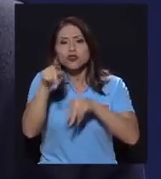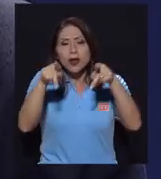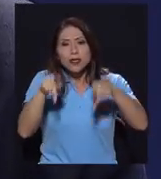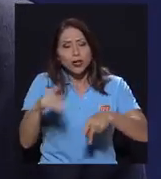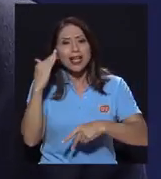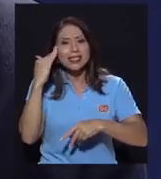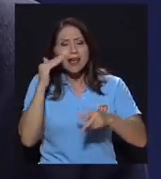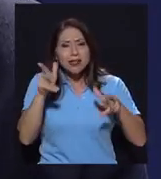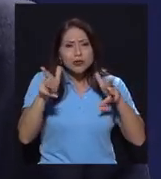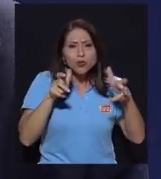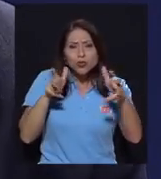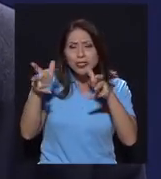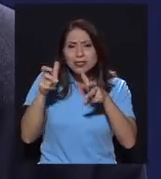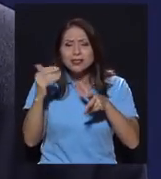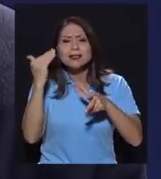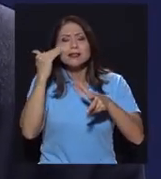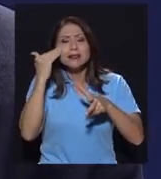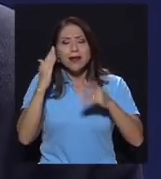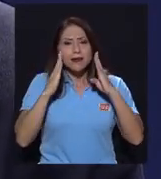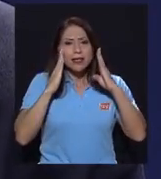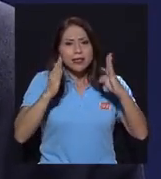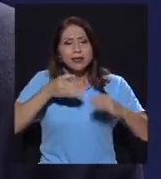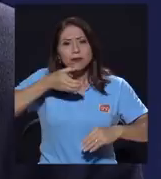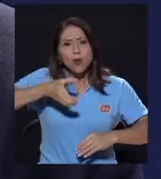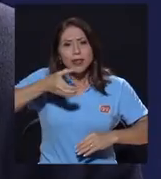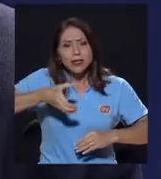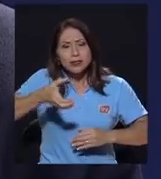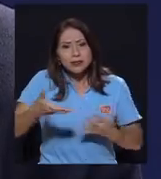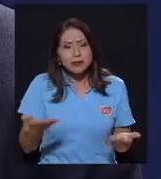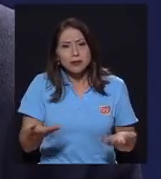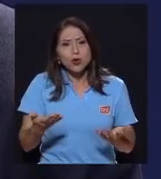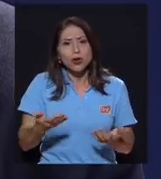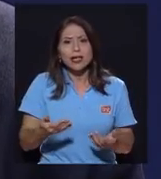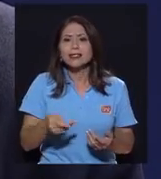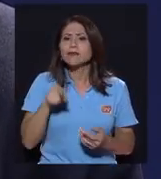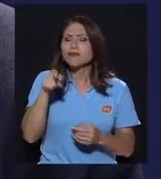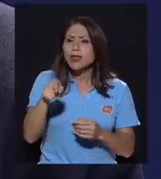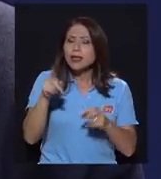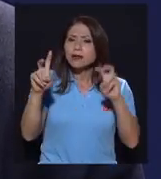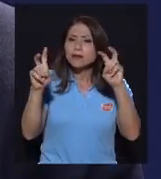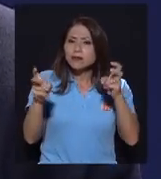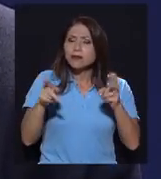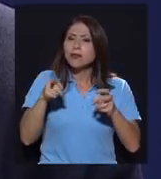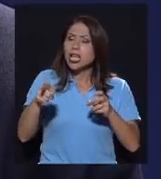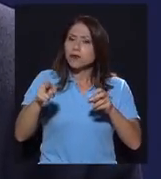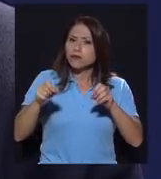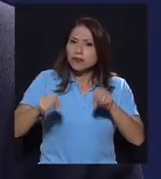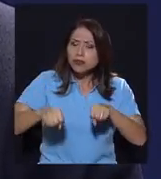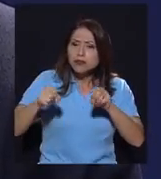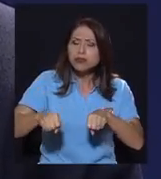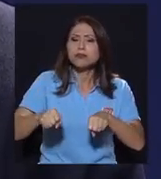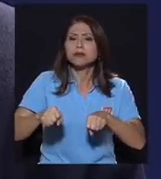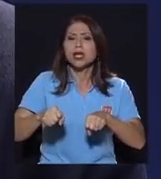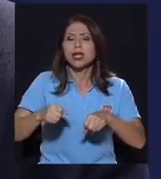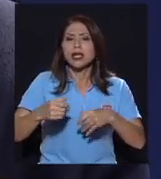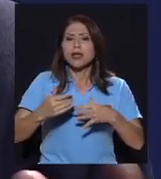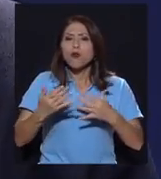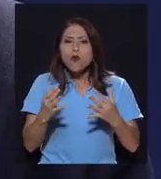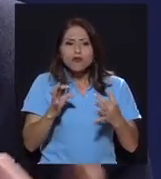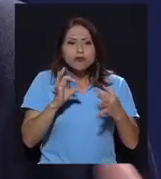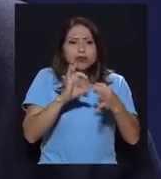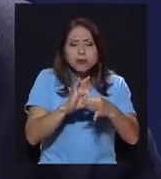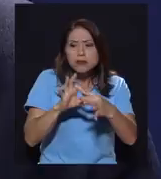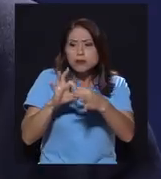que sabe atender recomendaciones que en ese particular tiene la capacidad de ir articulando